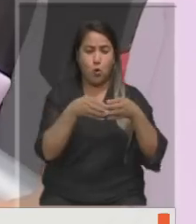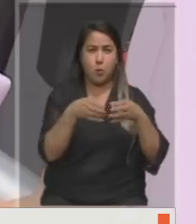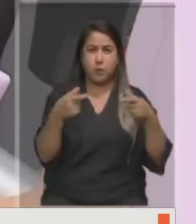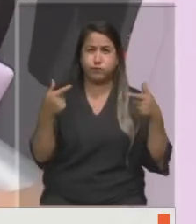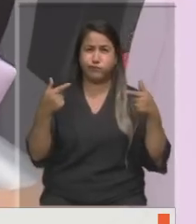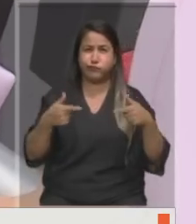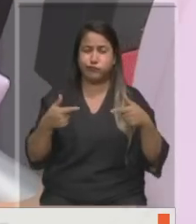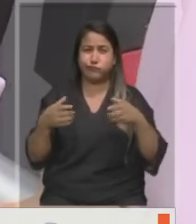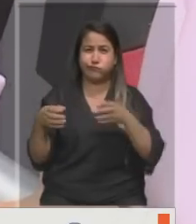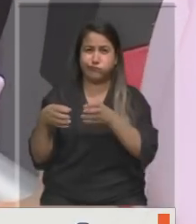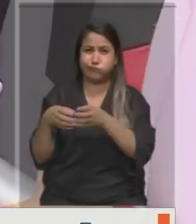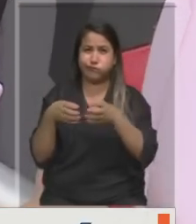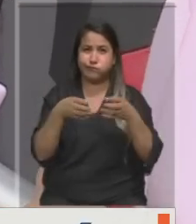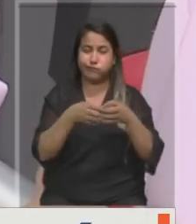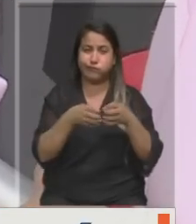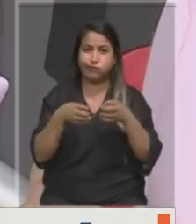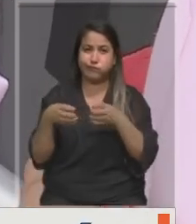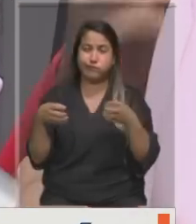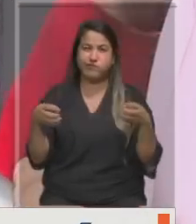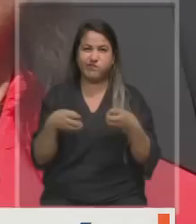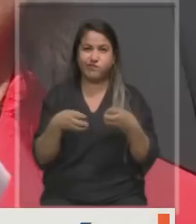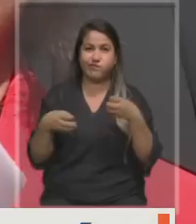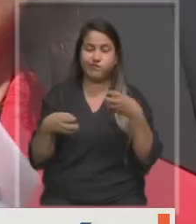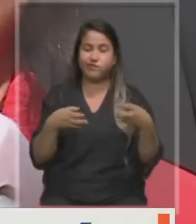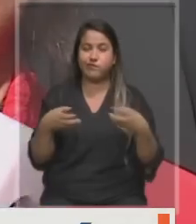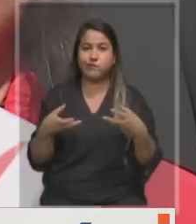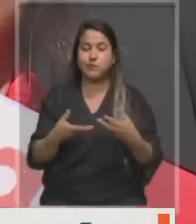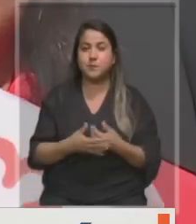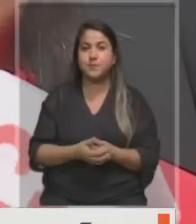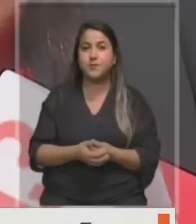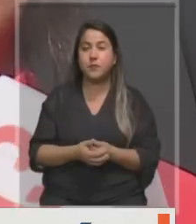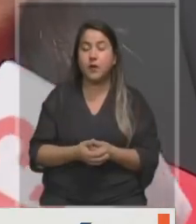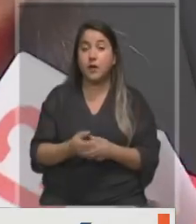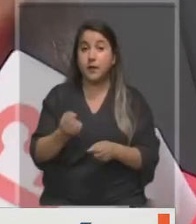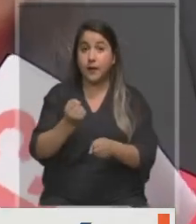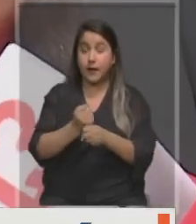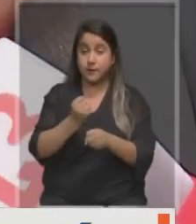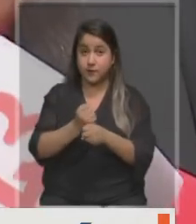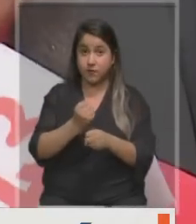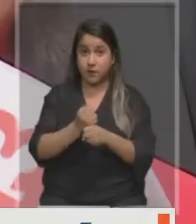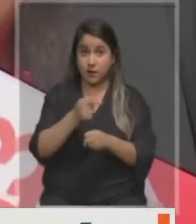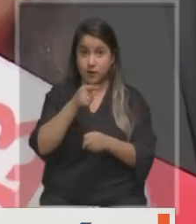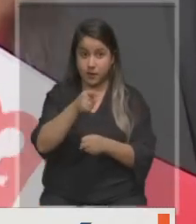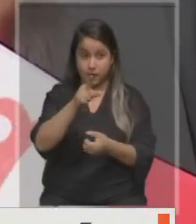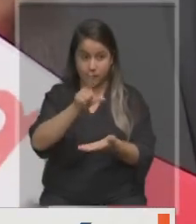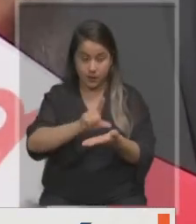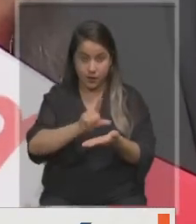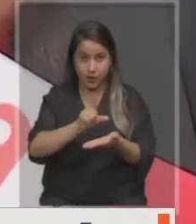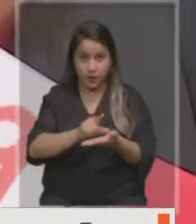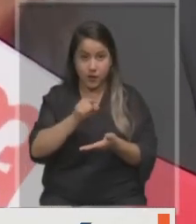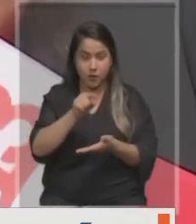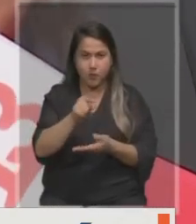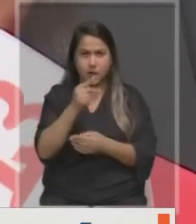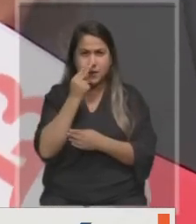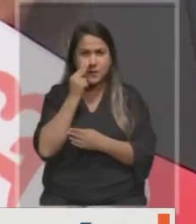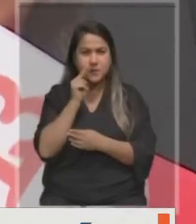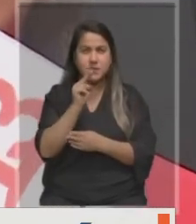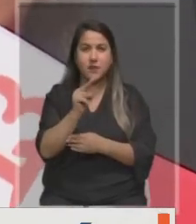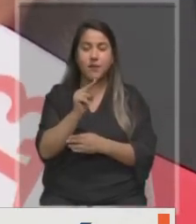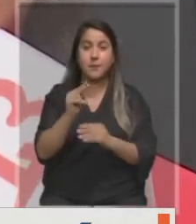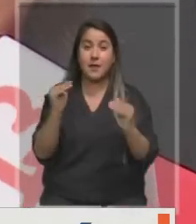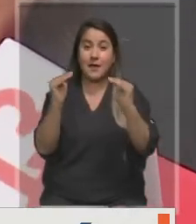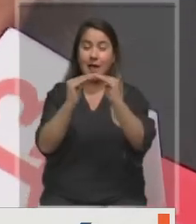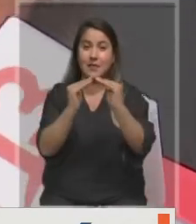enfrentadas o de un posible ajuste de cuentas al trabajar en ciertos suceso se puede Establecer un gran forrado en la parte trasera del